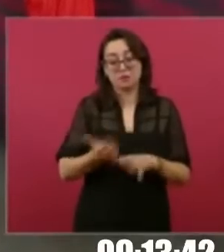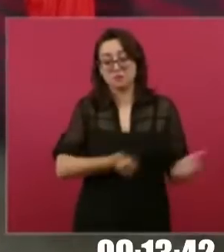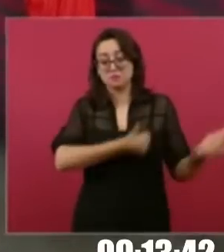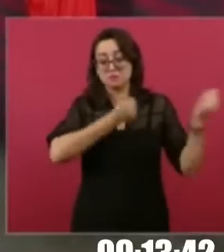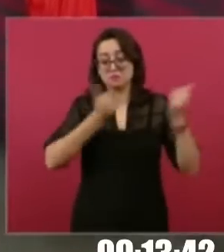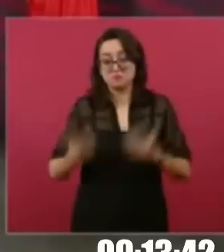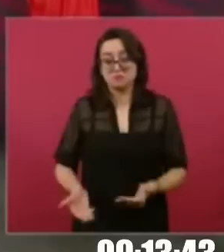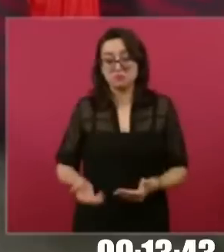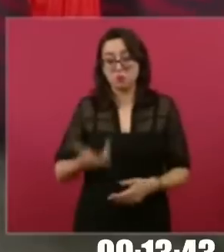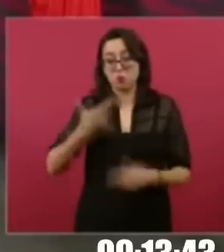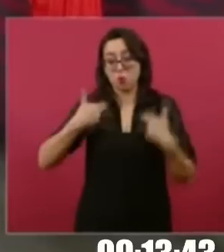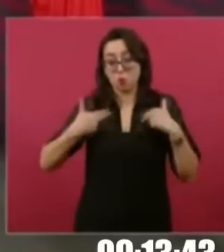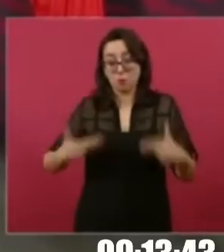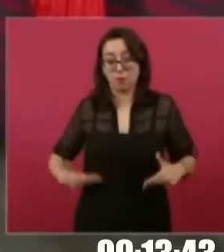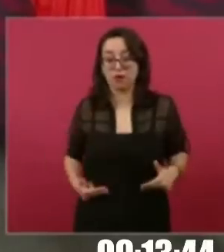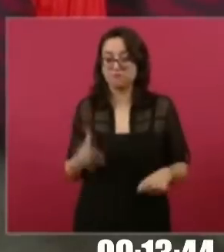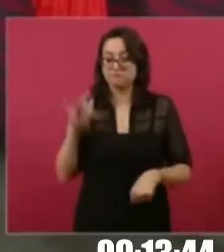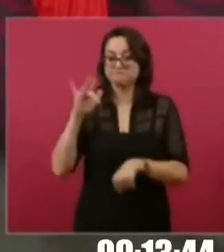humano